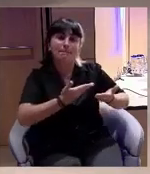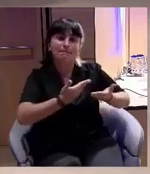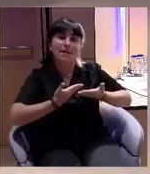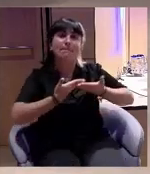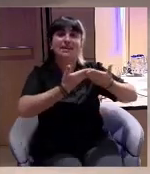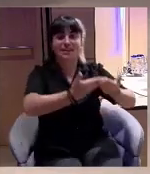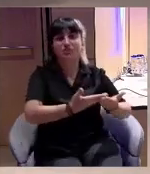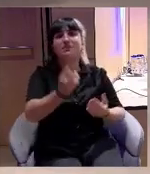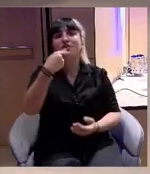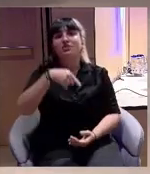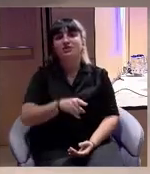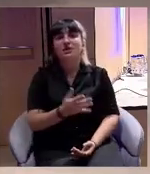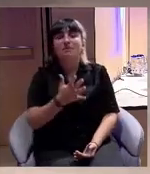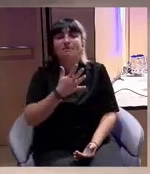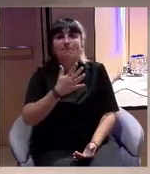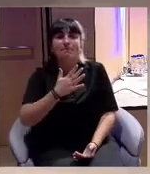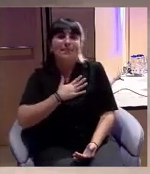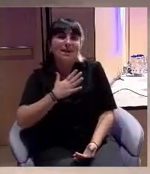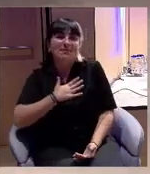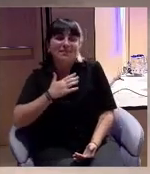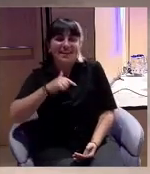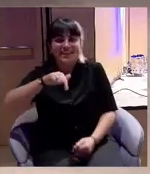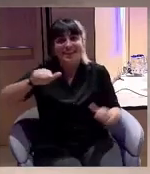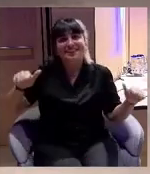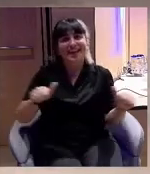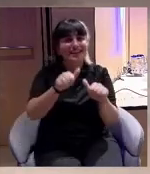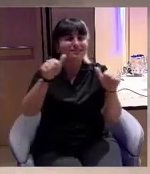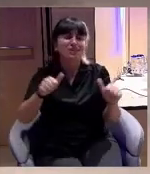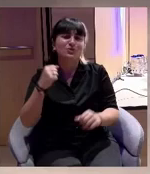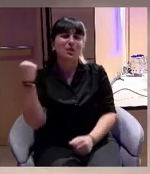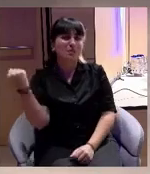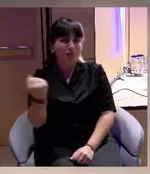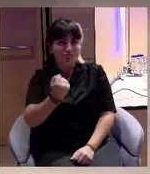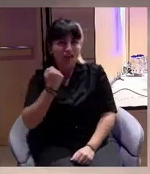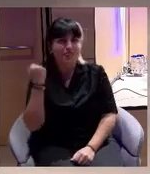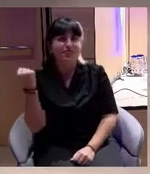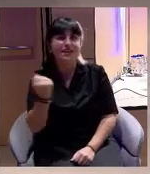que este tipo de actividades es muy